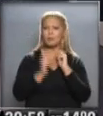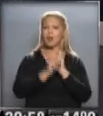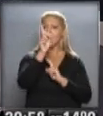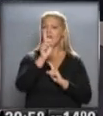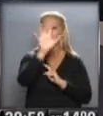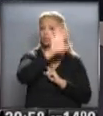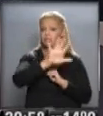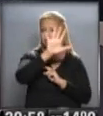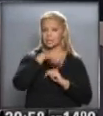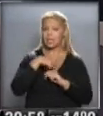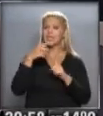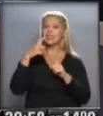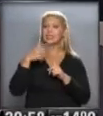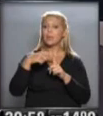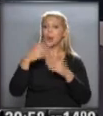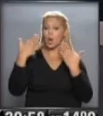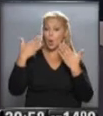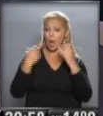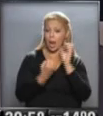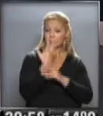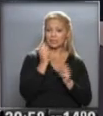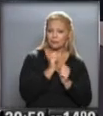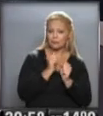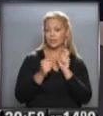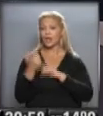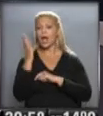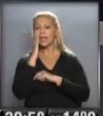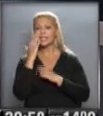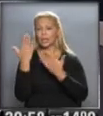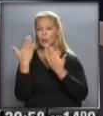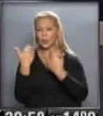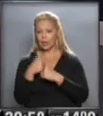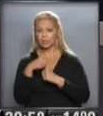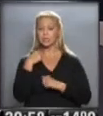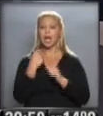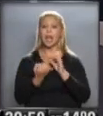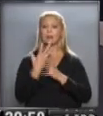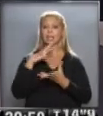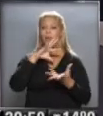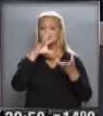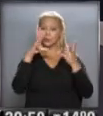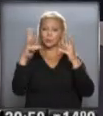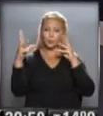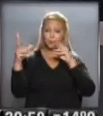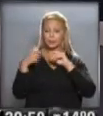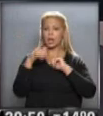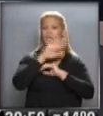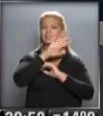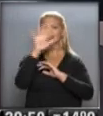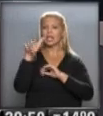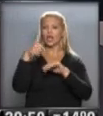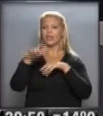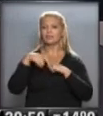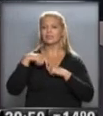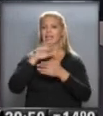del litoral, allí con temperaturas frescas en la mañana, templadas en horas de la tarde y en la mañana con bancos de nieblas y neblinas, pero el cielo estará